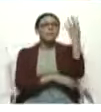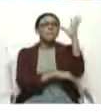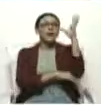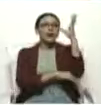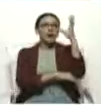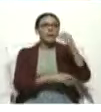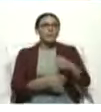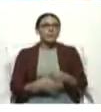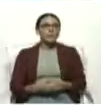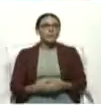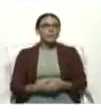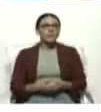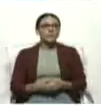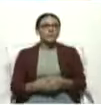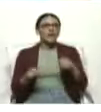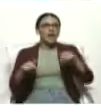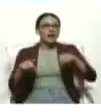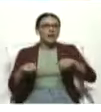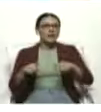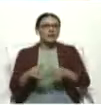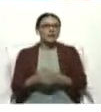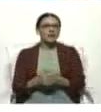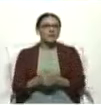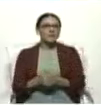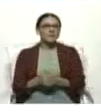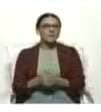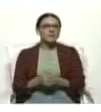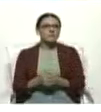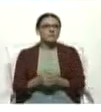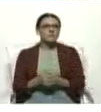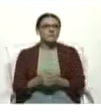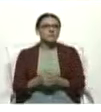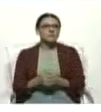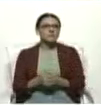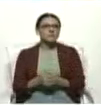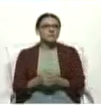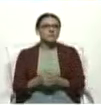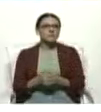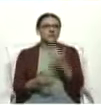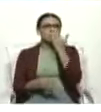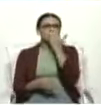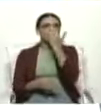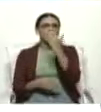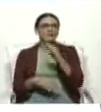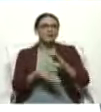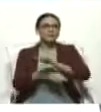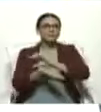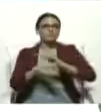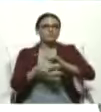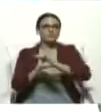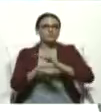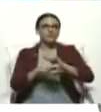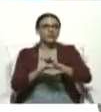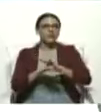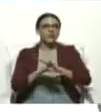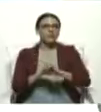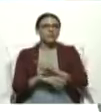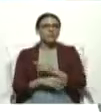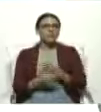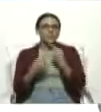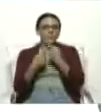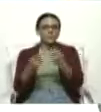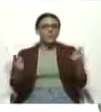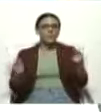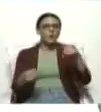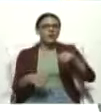Carabobo, que queda acá frente a la sede central del Ministerio Público en